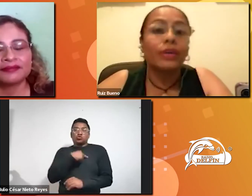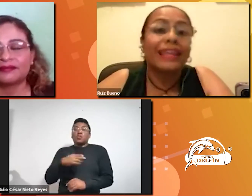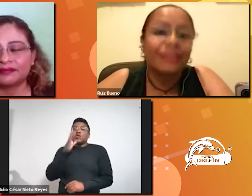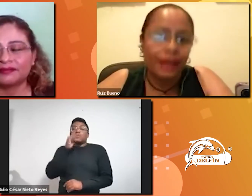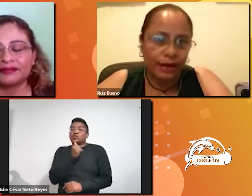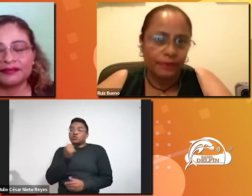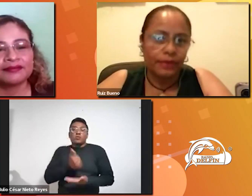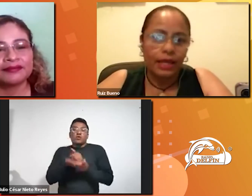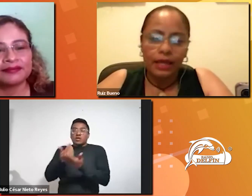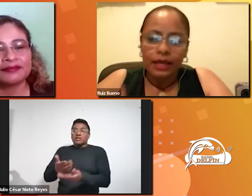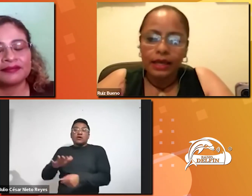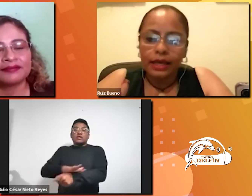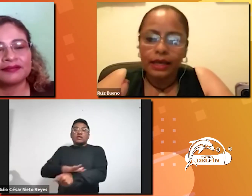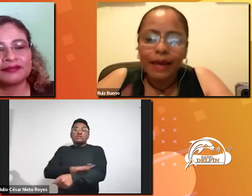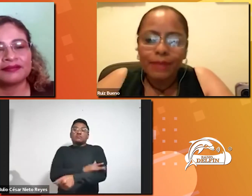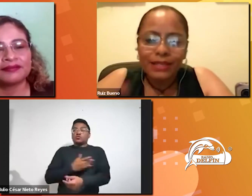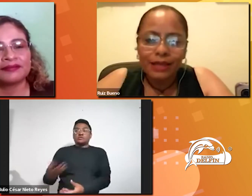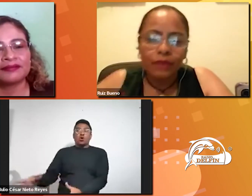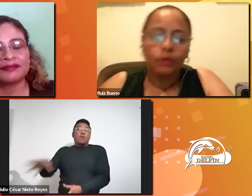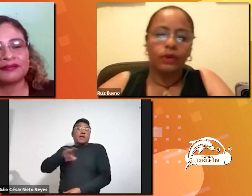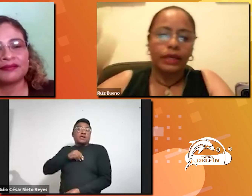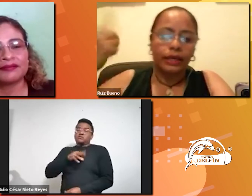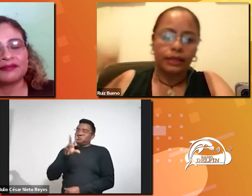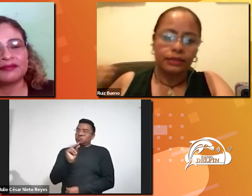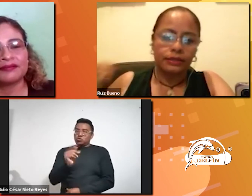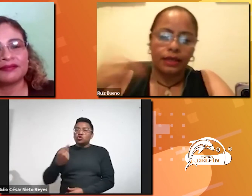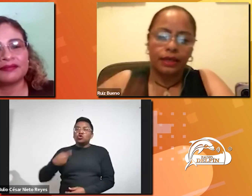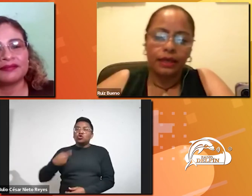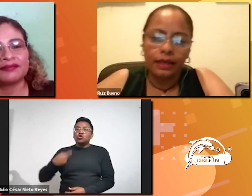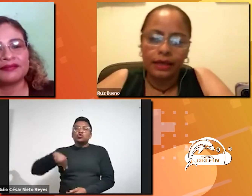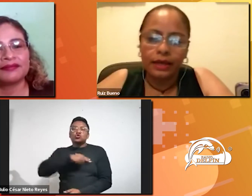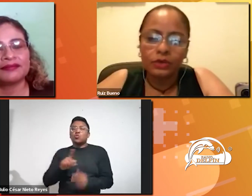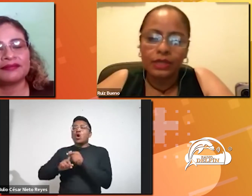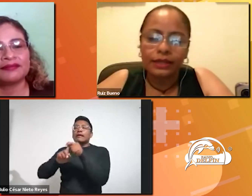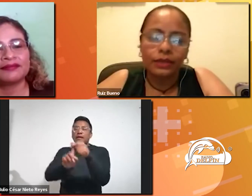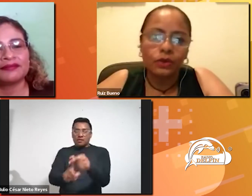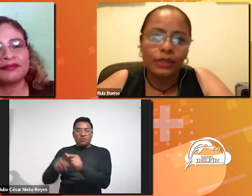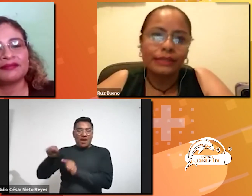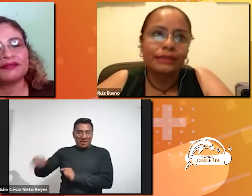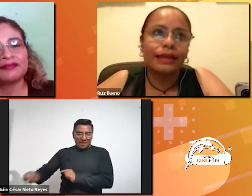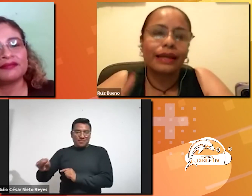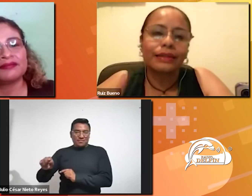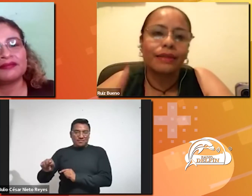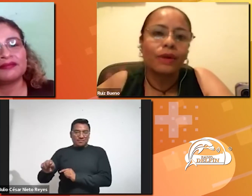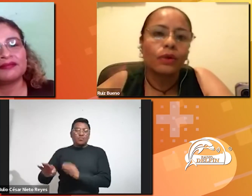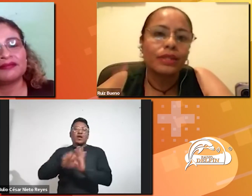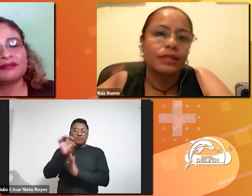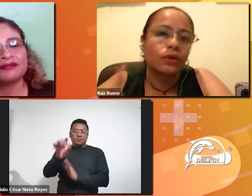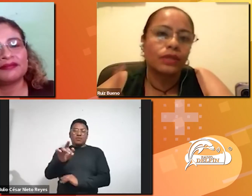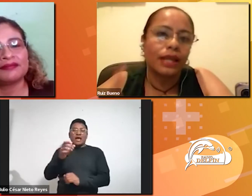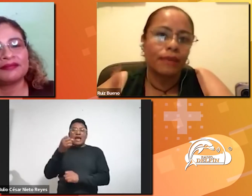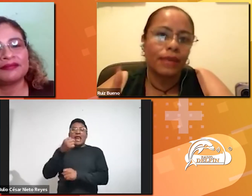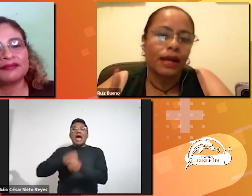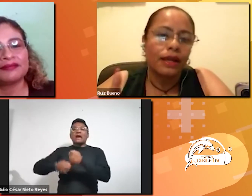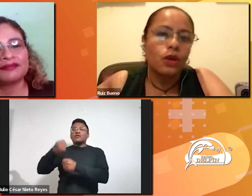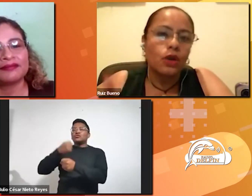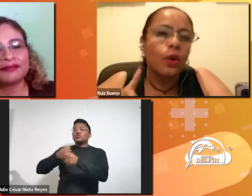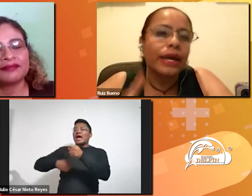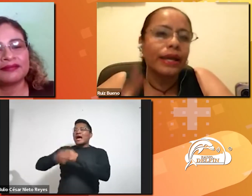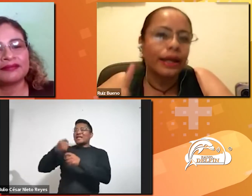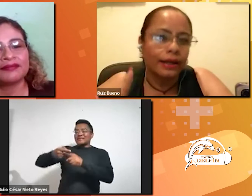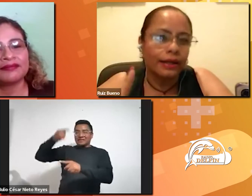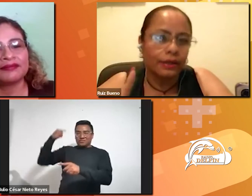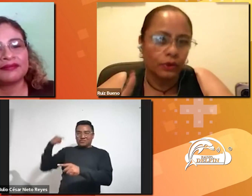podemos orientar? ¿Qué ha pasado en años anteriores? Que el trabajo de psicoterapia